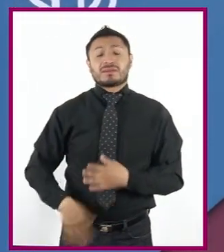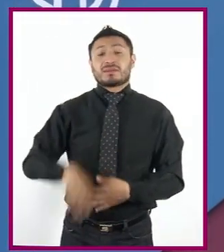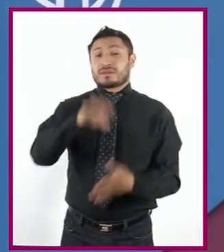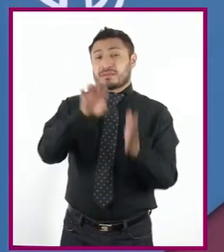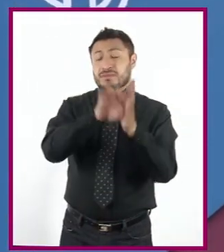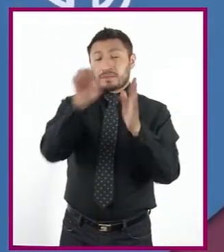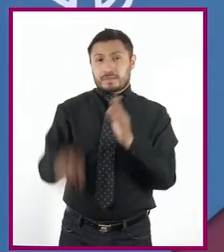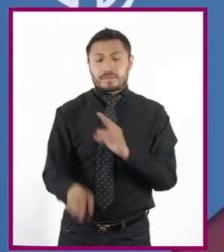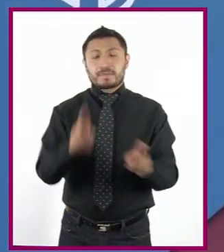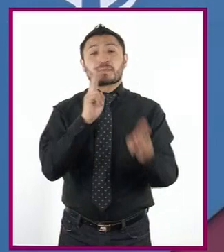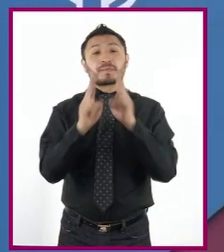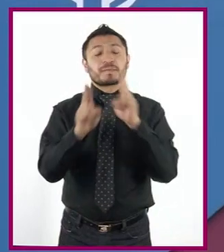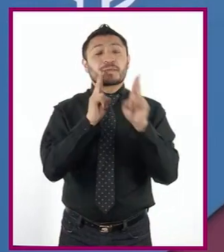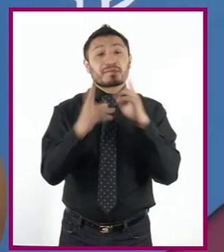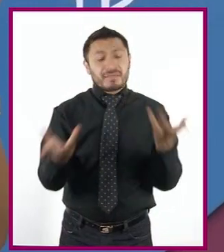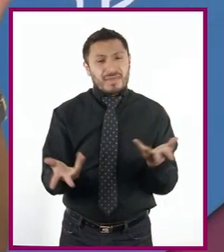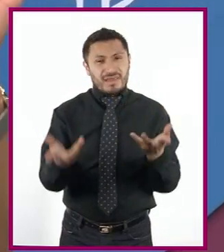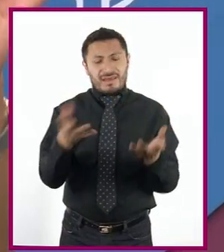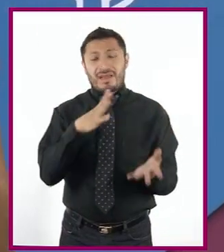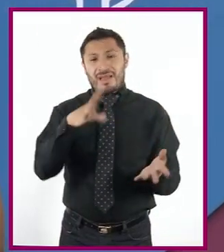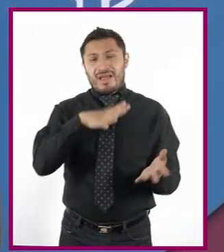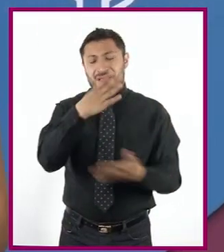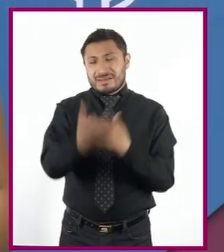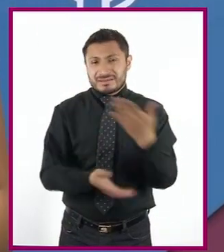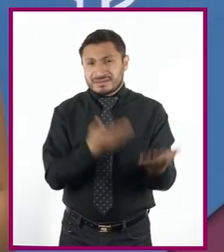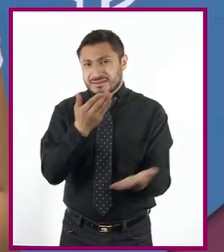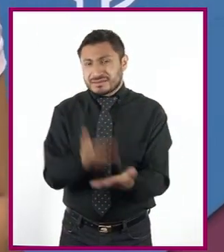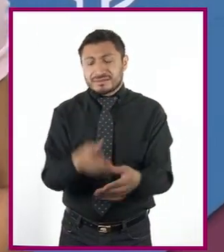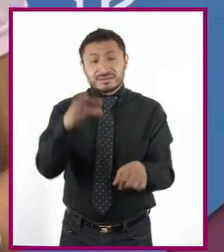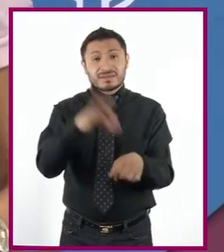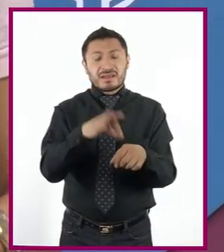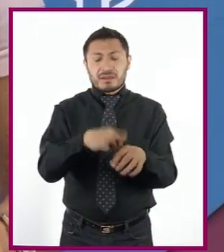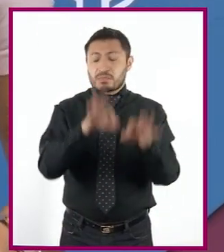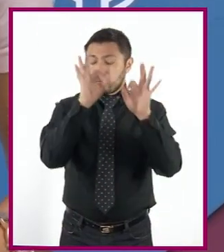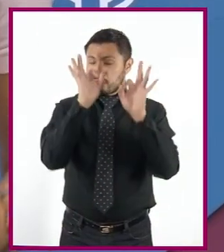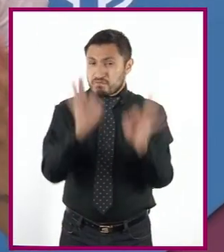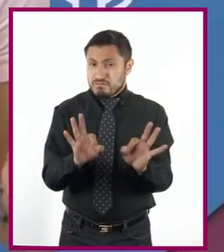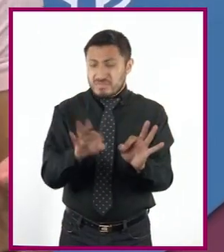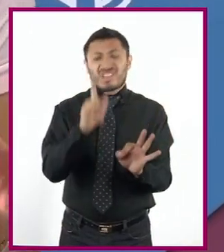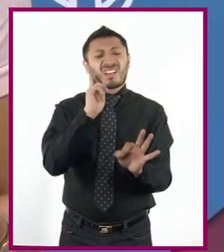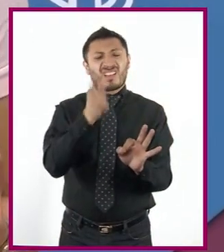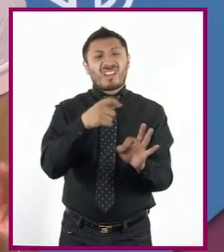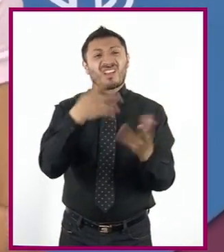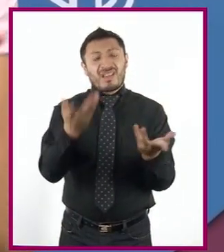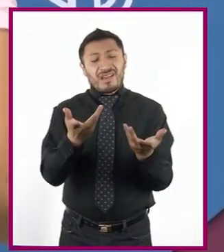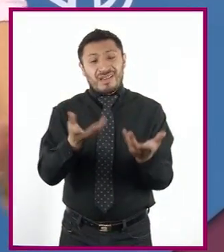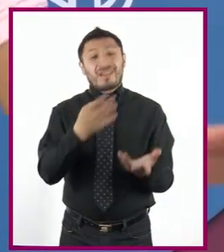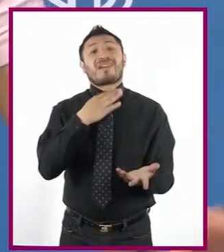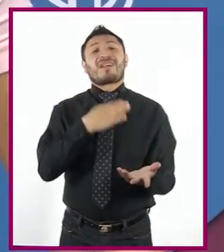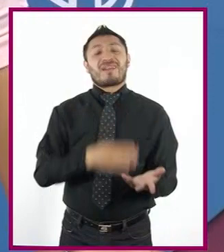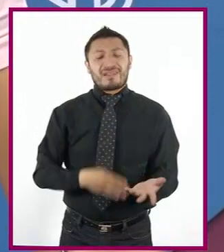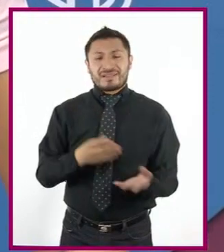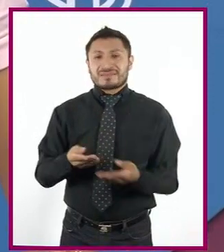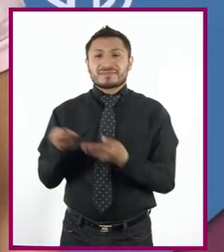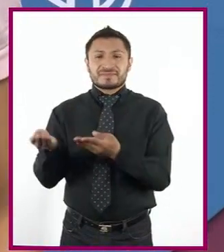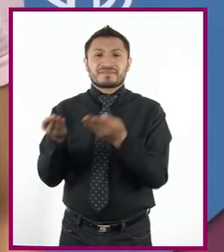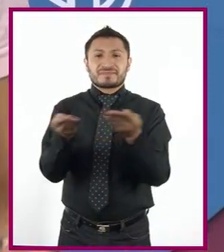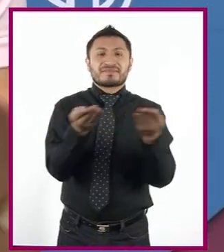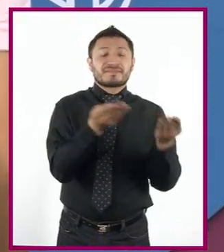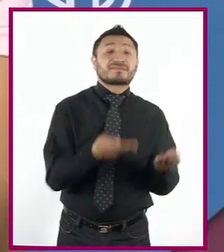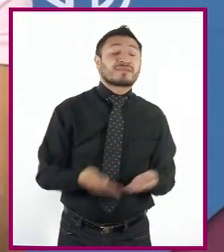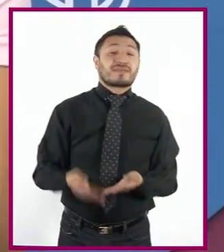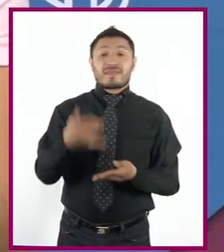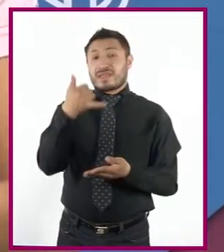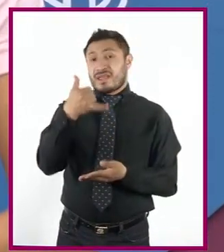la noticia "brindan servicios médicos de calidad" hace referencia a la justicia distributiva y